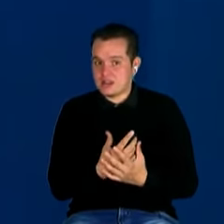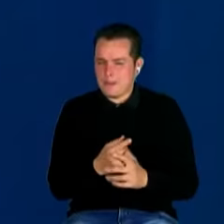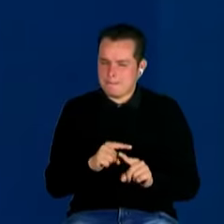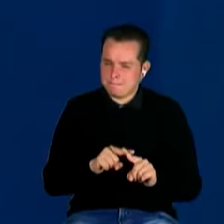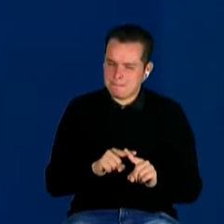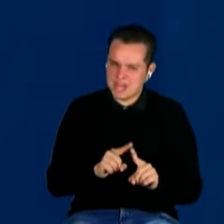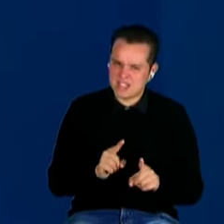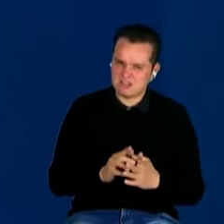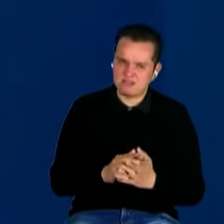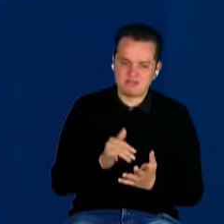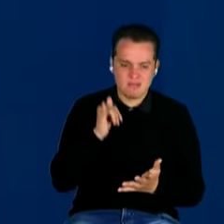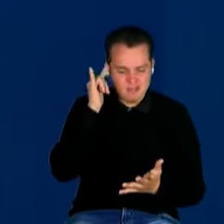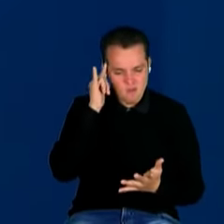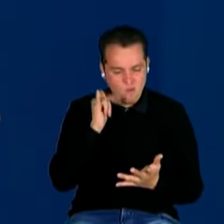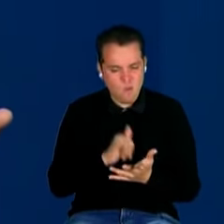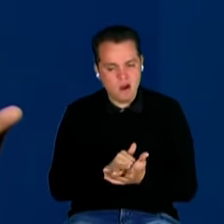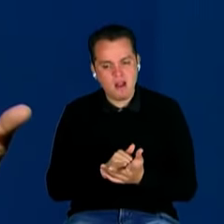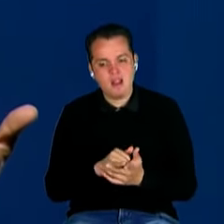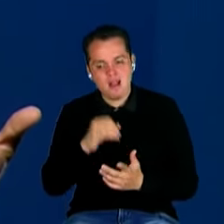Pero igual que Abraham, pienso yo,